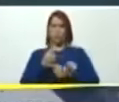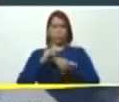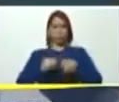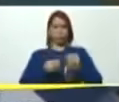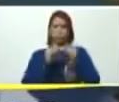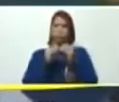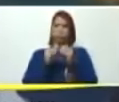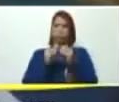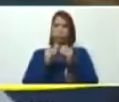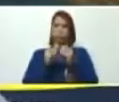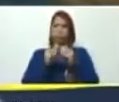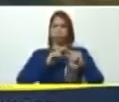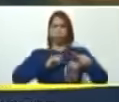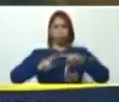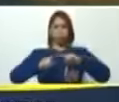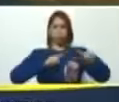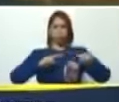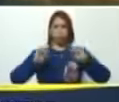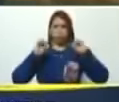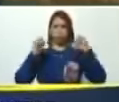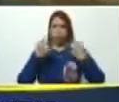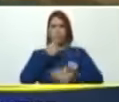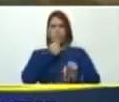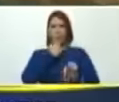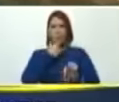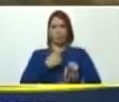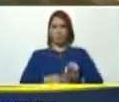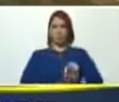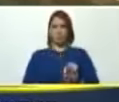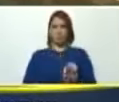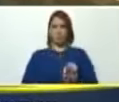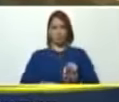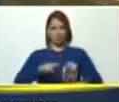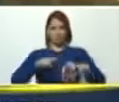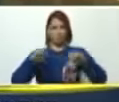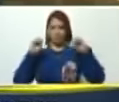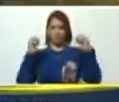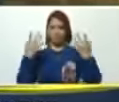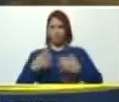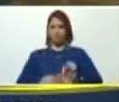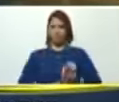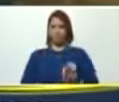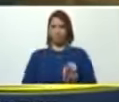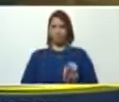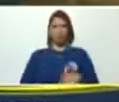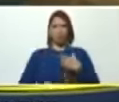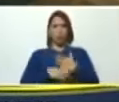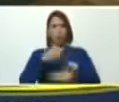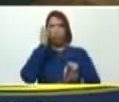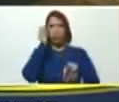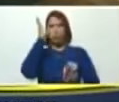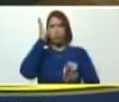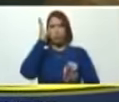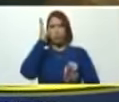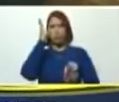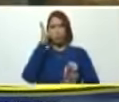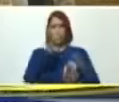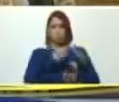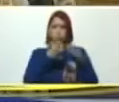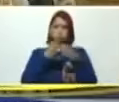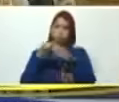va a ser una operación milagrosa, bella. Una operación milagrosa. Vamos a crear esas